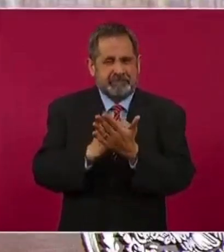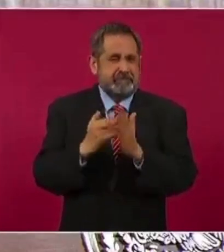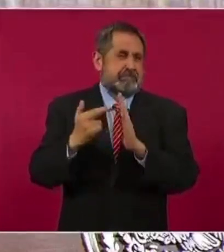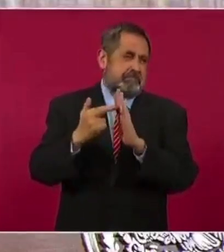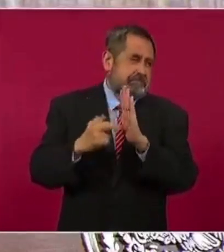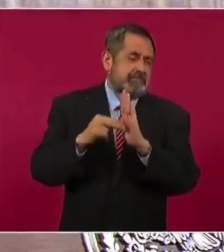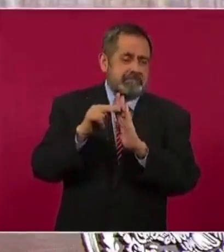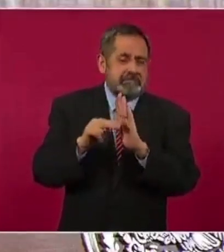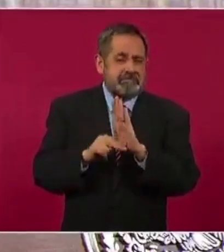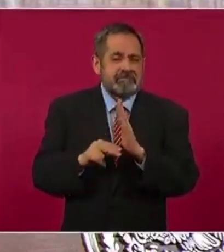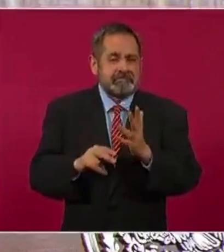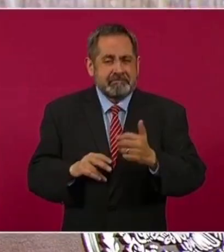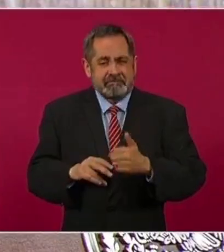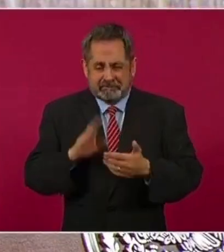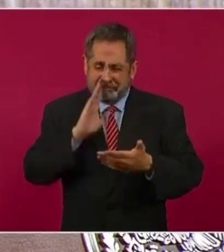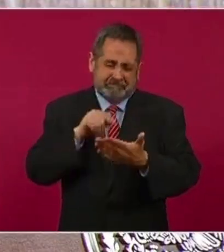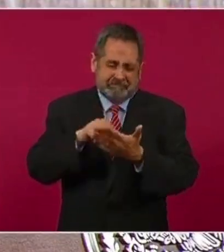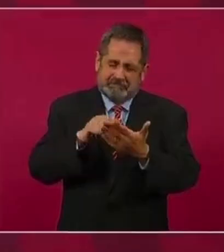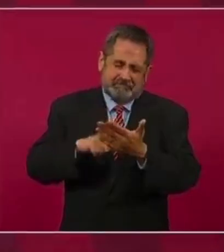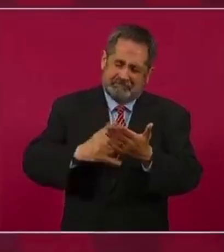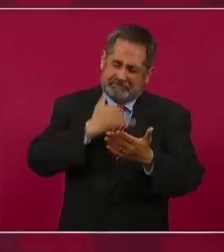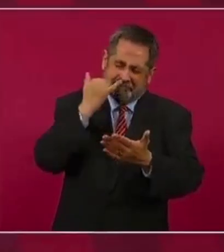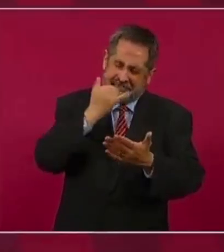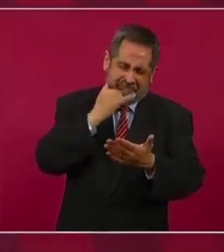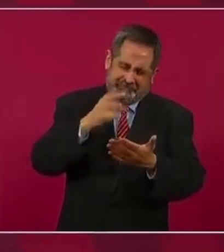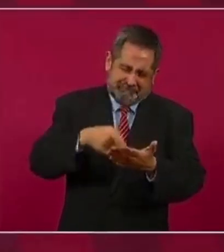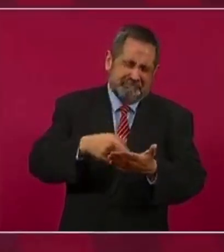normas retrógradas,